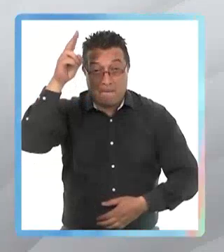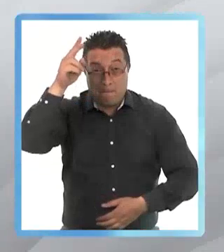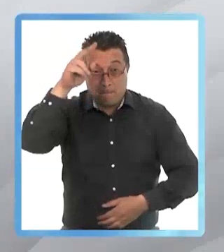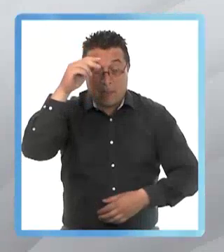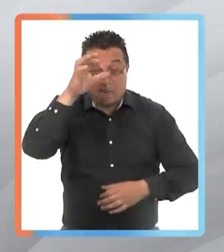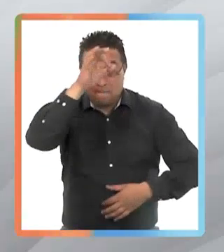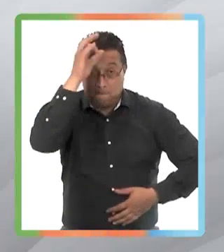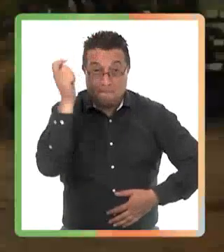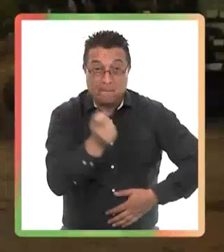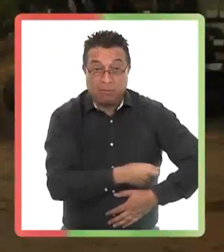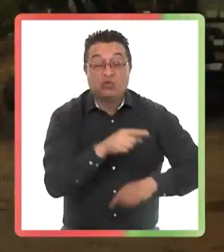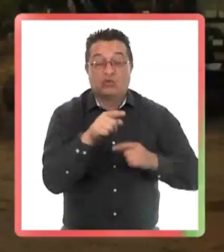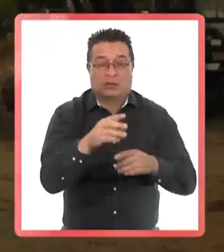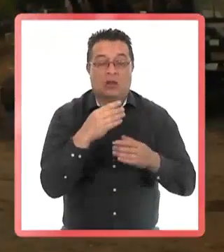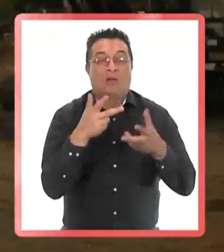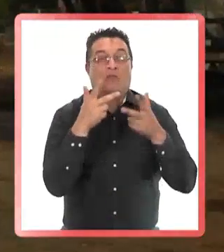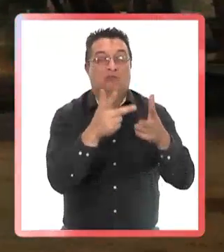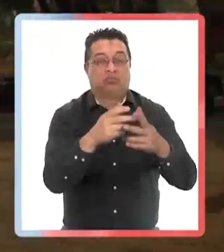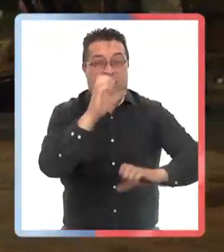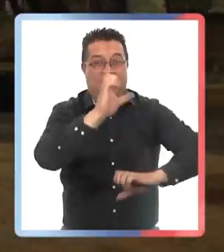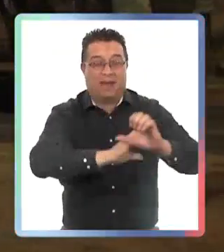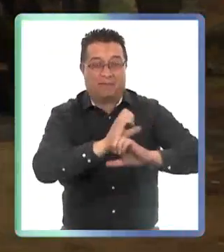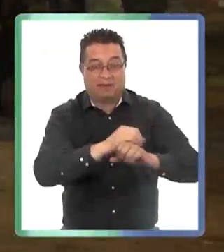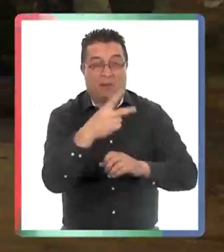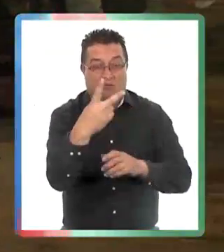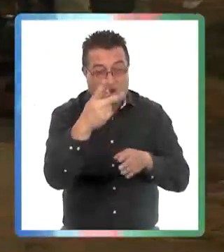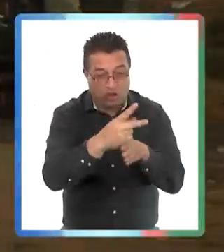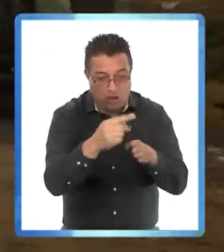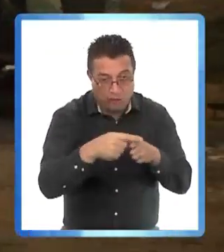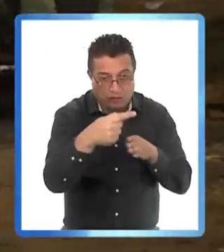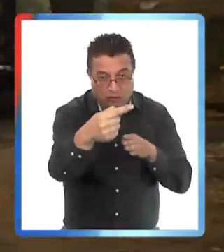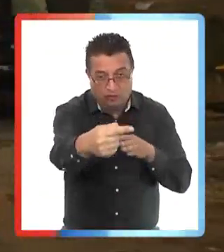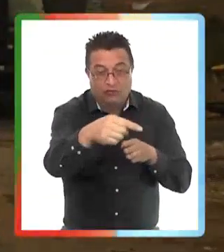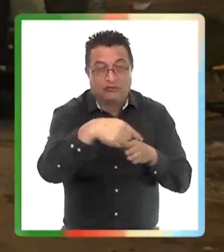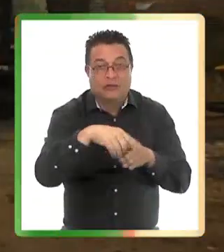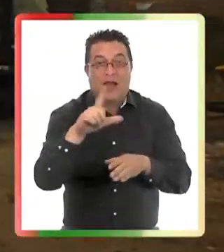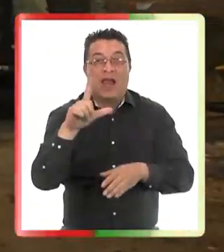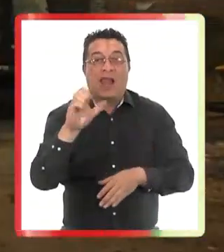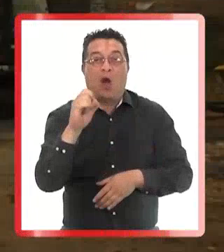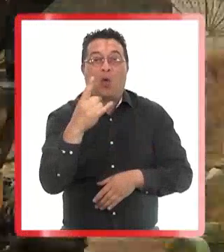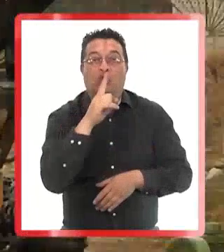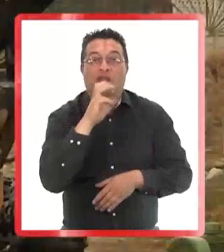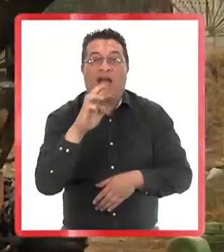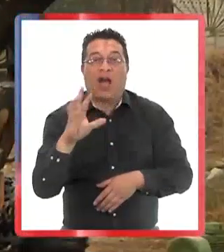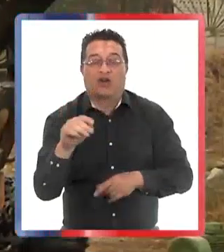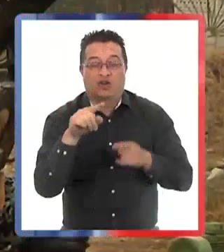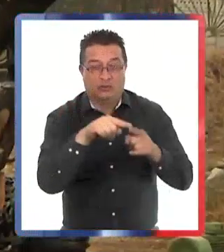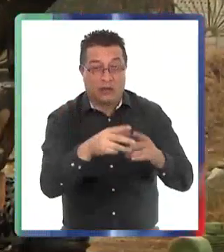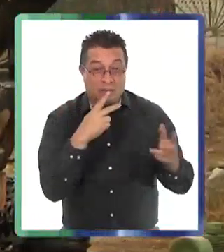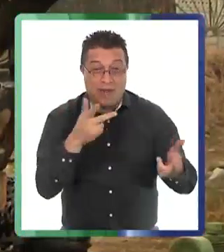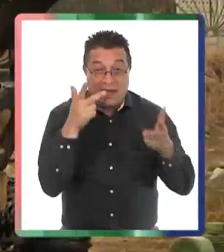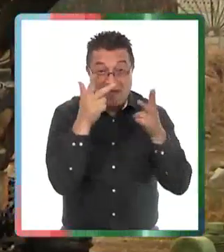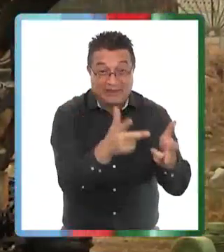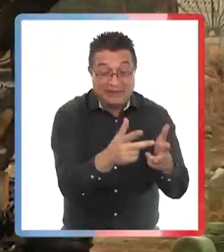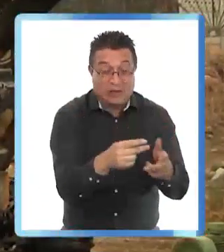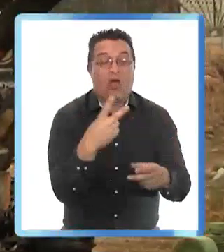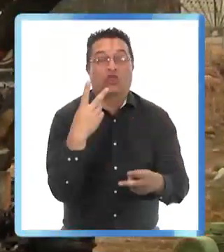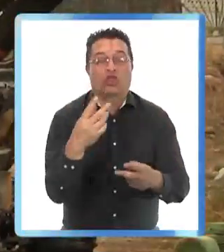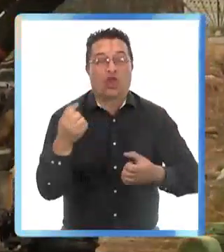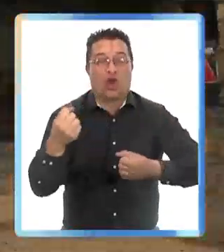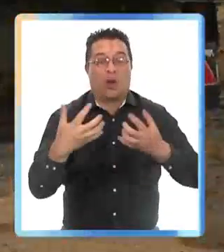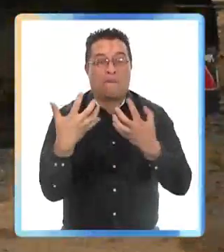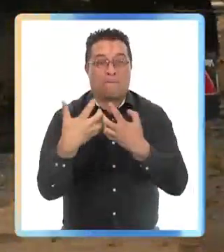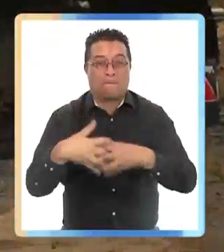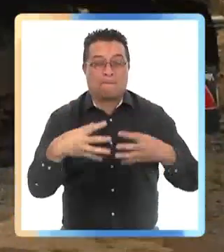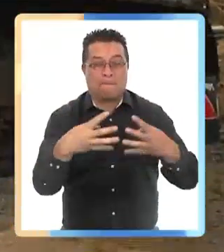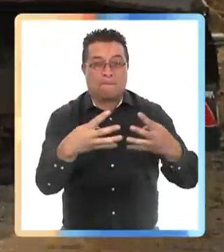grupo armado, Liberación Nacional Mapuche, atacó la empresa de diarios Apablaza, que está ubicada a 2 kilómetros del radio urbano de